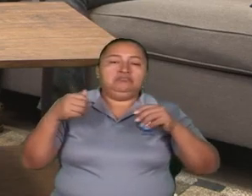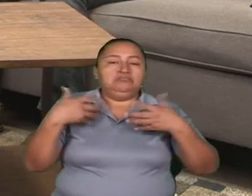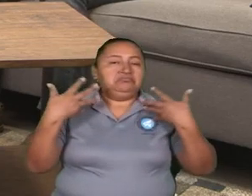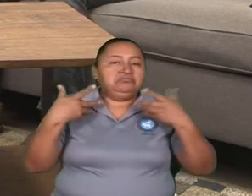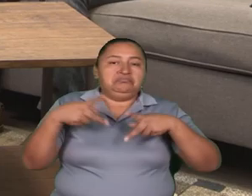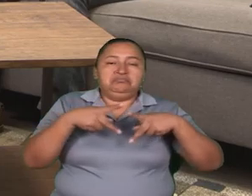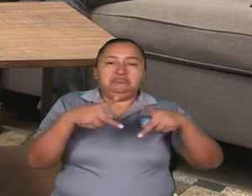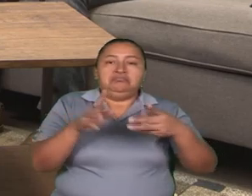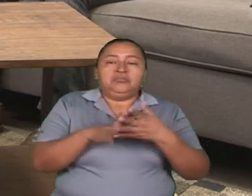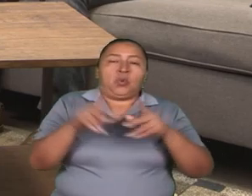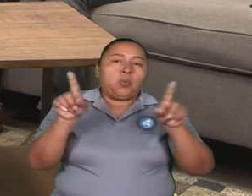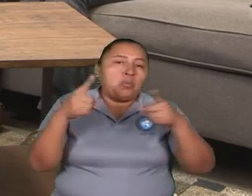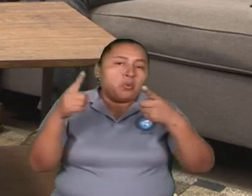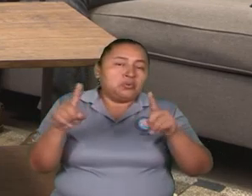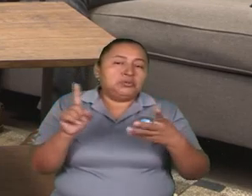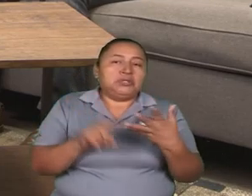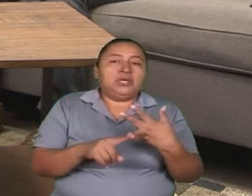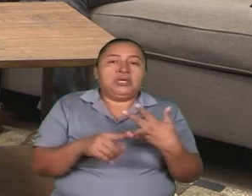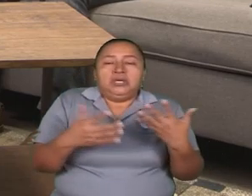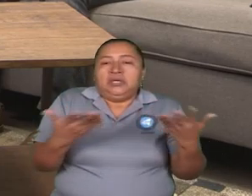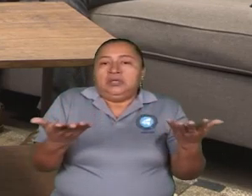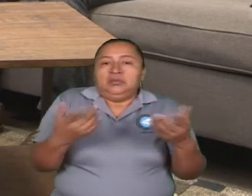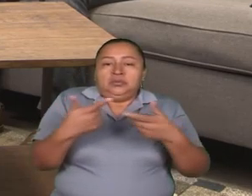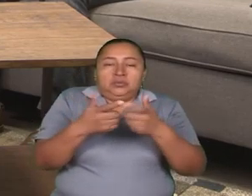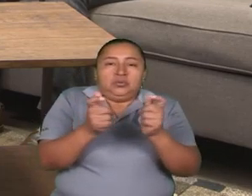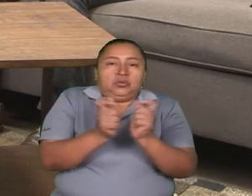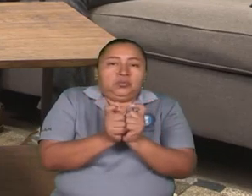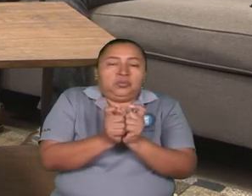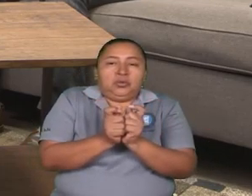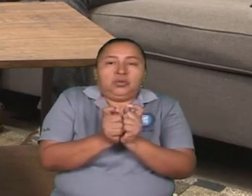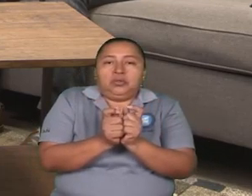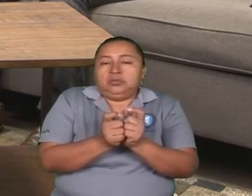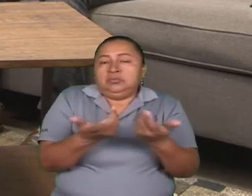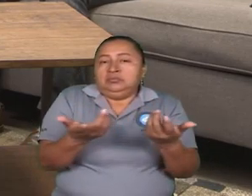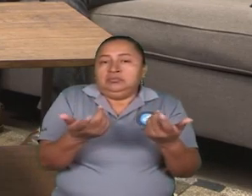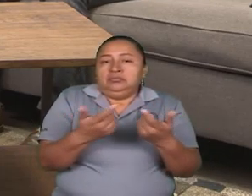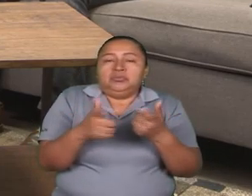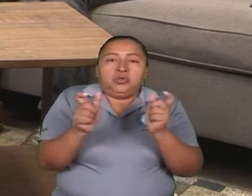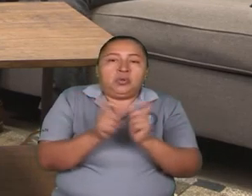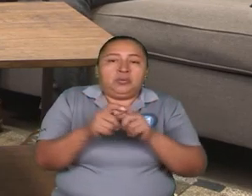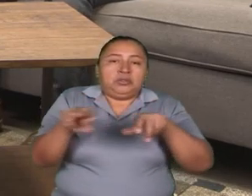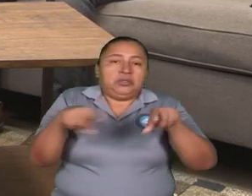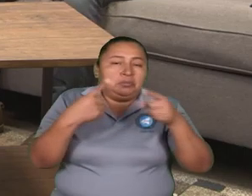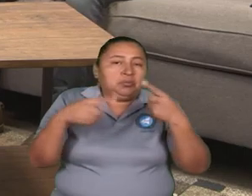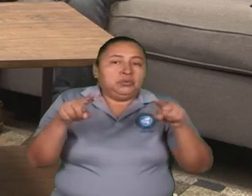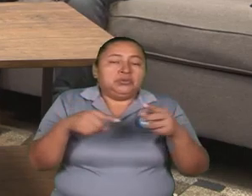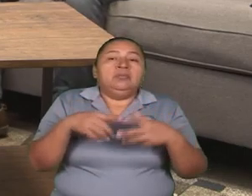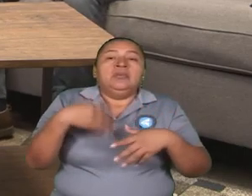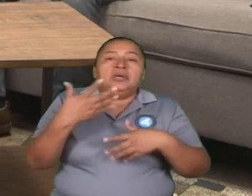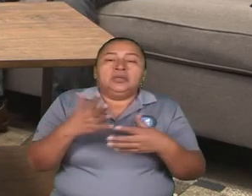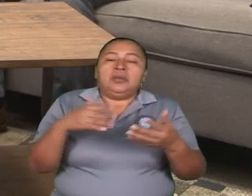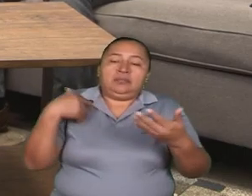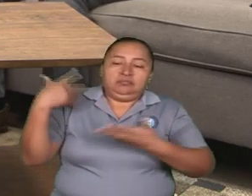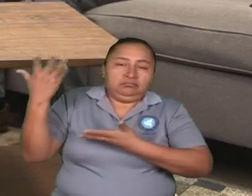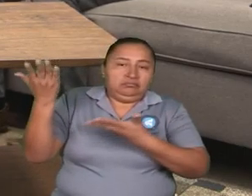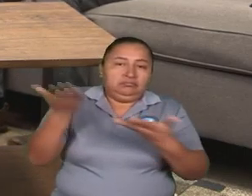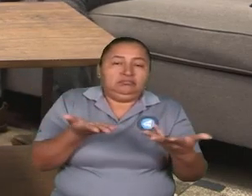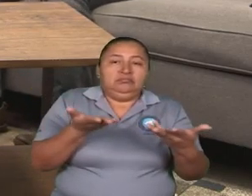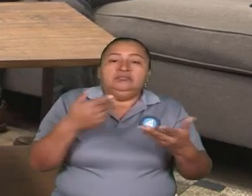ya pronto se van a inaugurar unas obras, una nueva piscina que se está realizando,